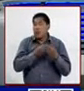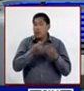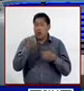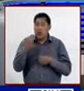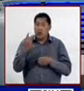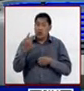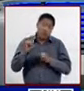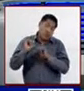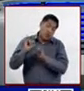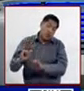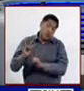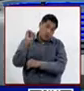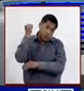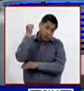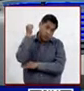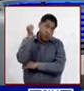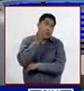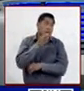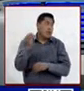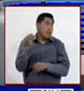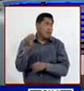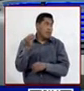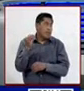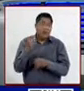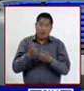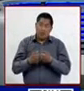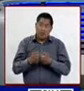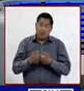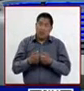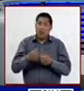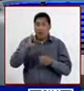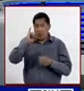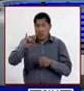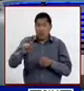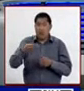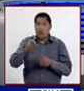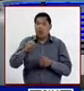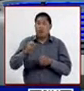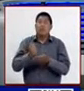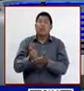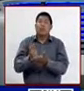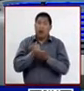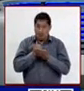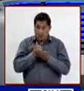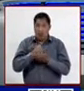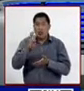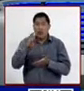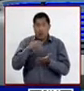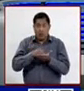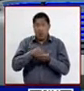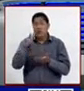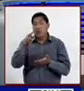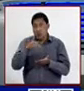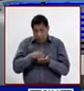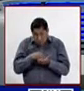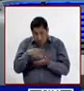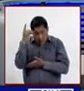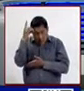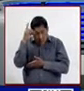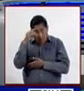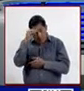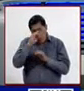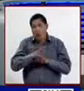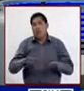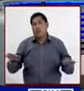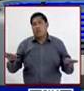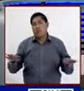Y 2 que se quedaron en Sucre. Sí. Y ellos me escriben y me dicen, John, vamos a ayudarles con 4.000 o 2.000 bolivianos por los